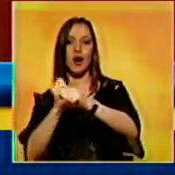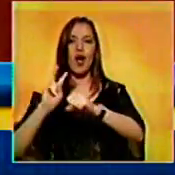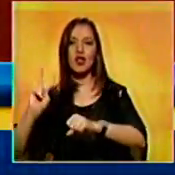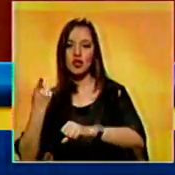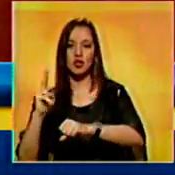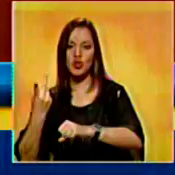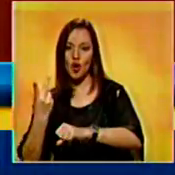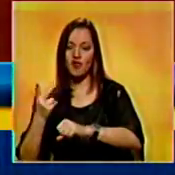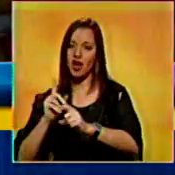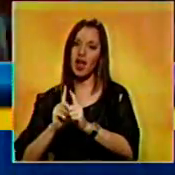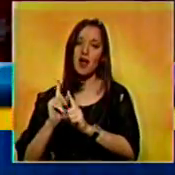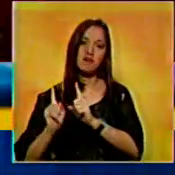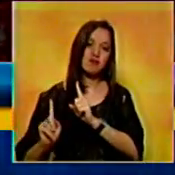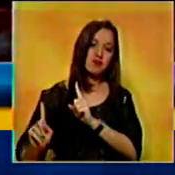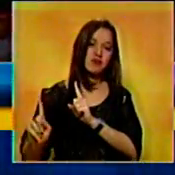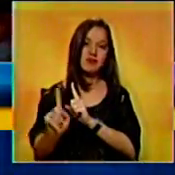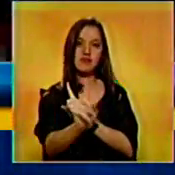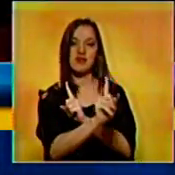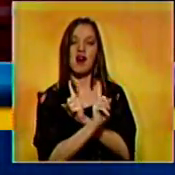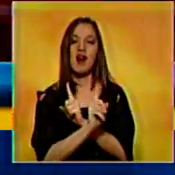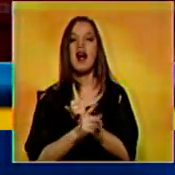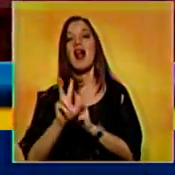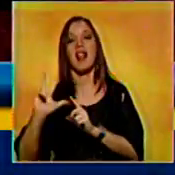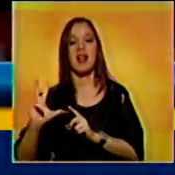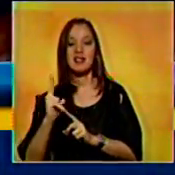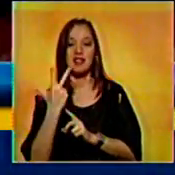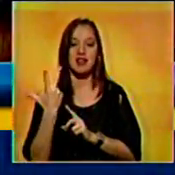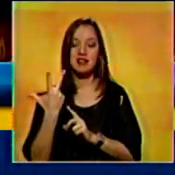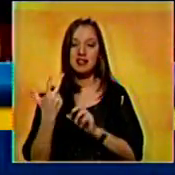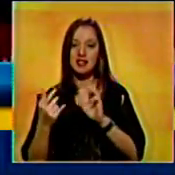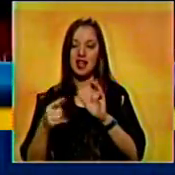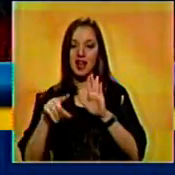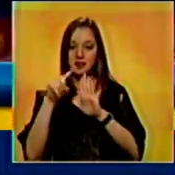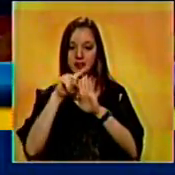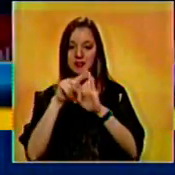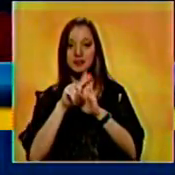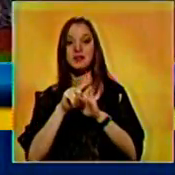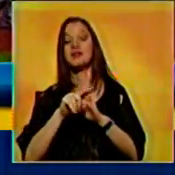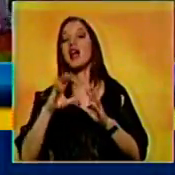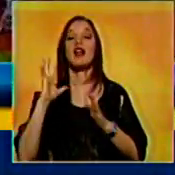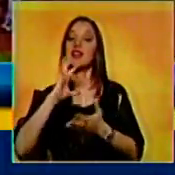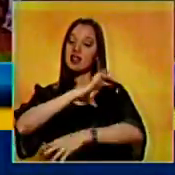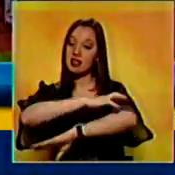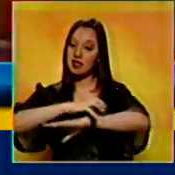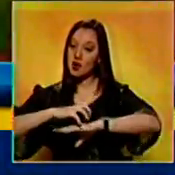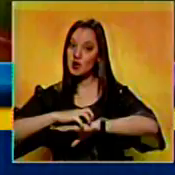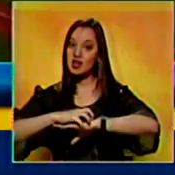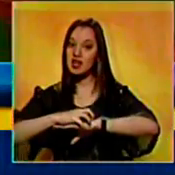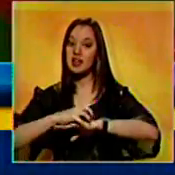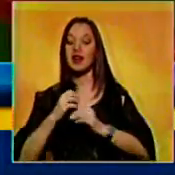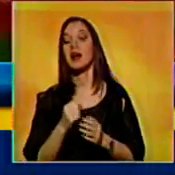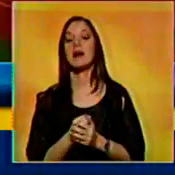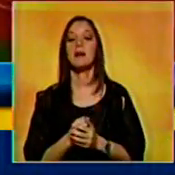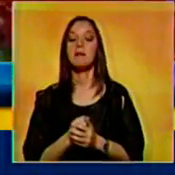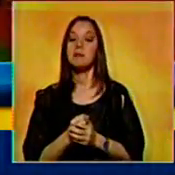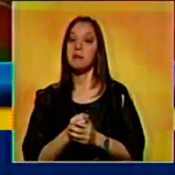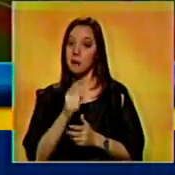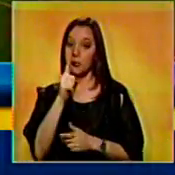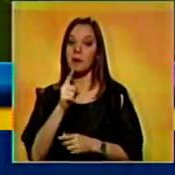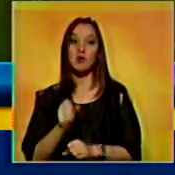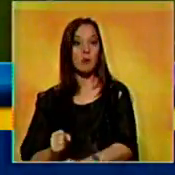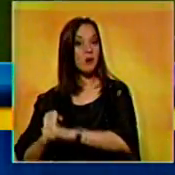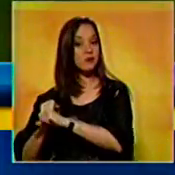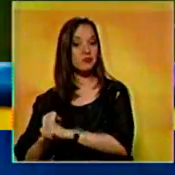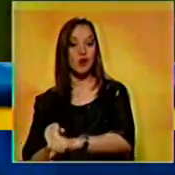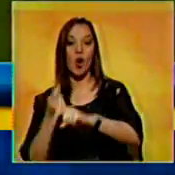doblete por la izquierda para traer hasta el plato la tercera rayita aragüeña. Seguía el ataque del equipo de Maracay. Los felinos sentenciaron